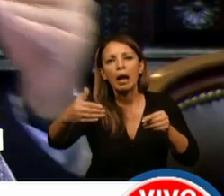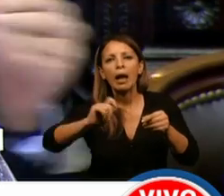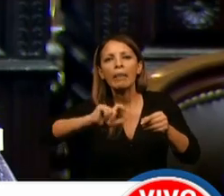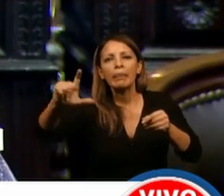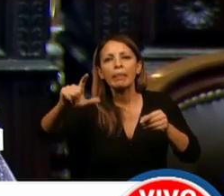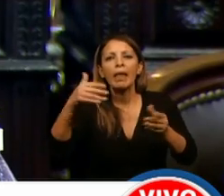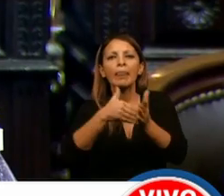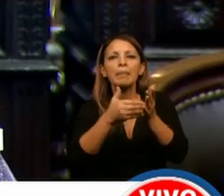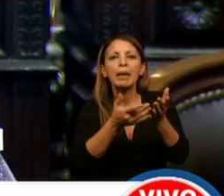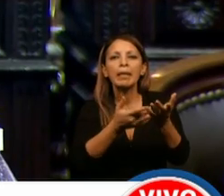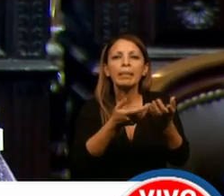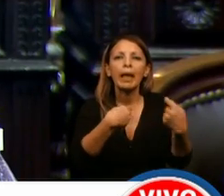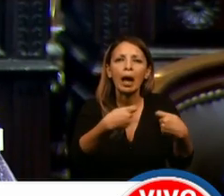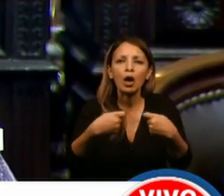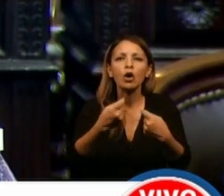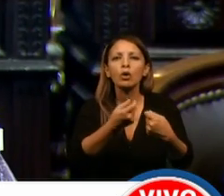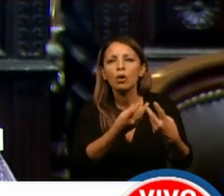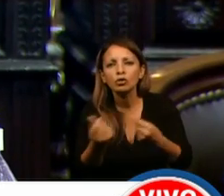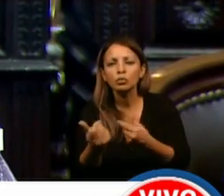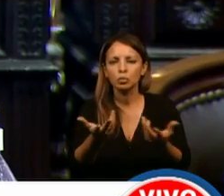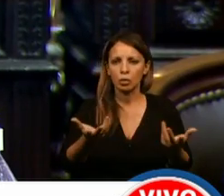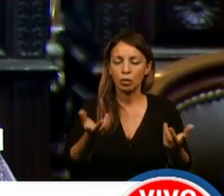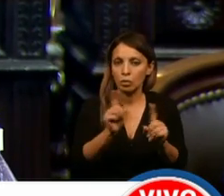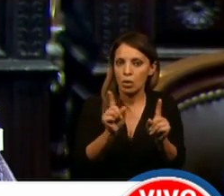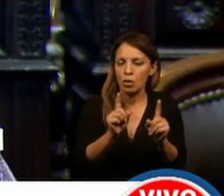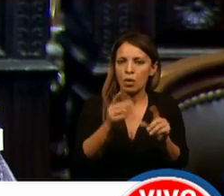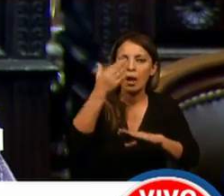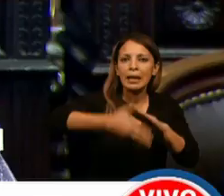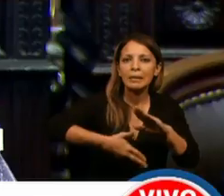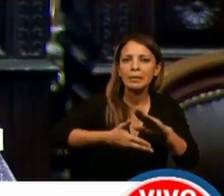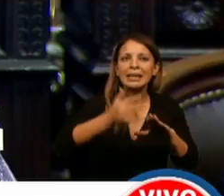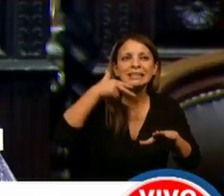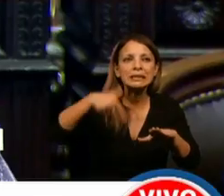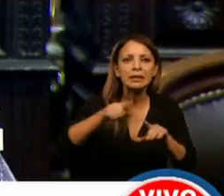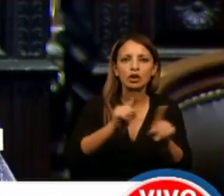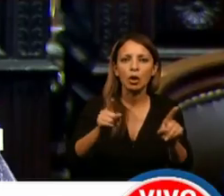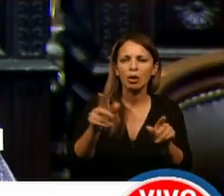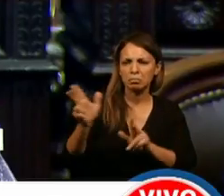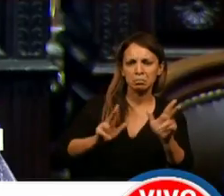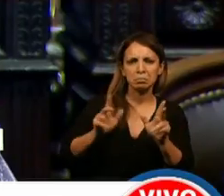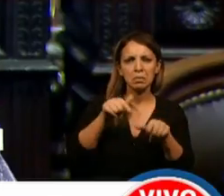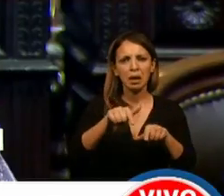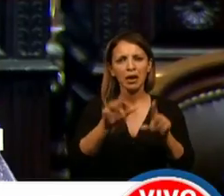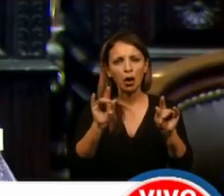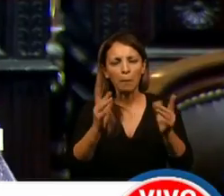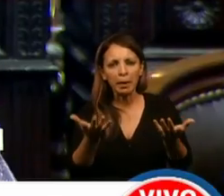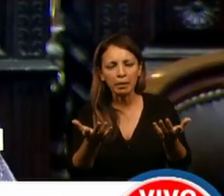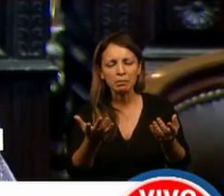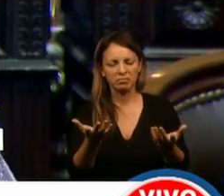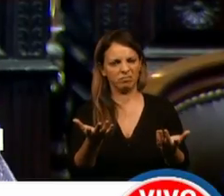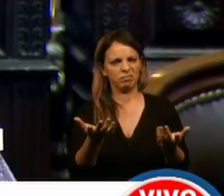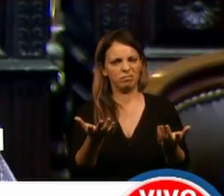de un bien escaso y oneroso sin topes ahora nos dicen que esto es complejo complejo